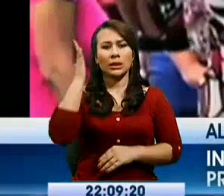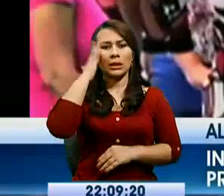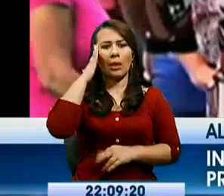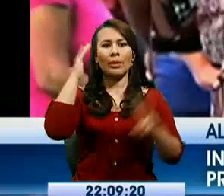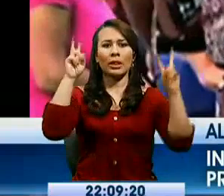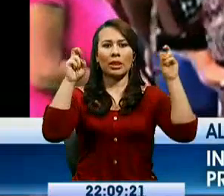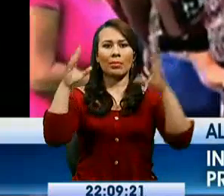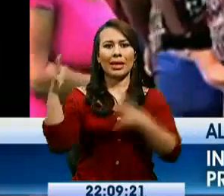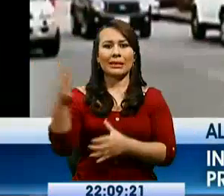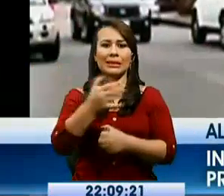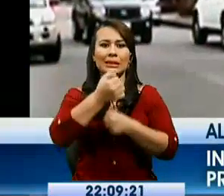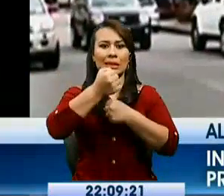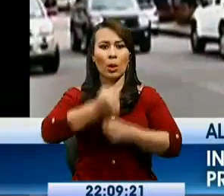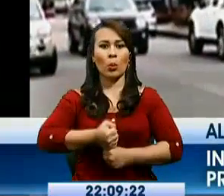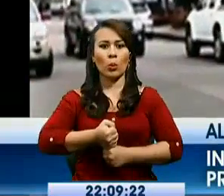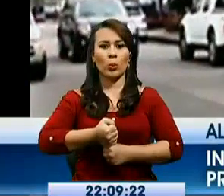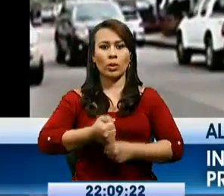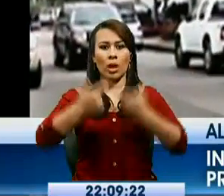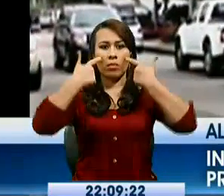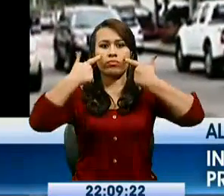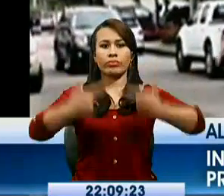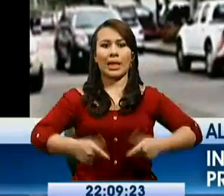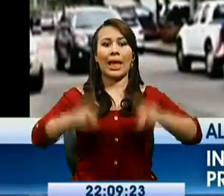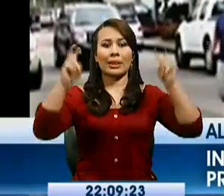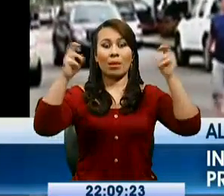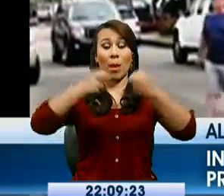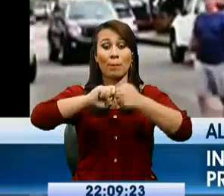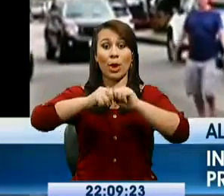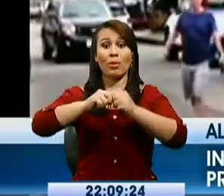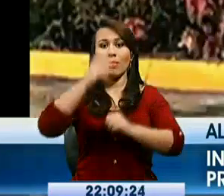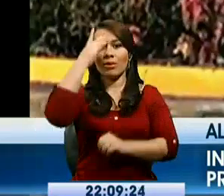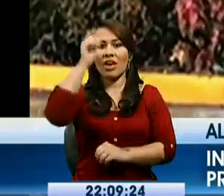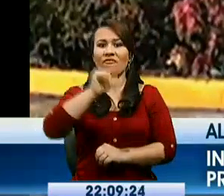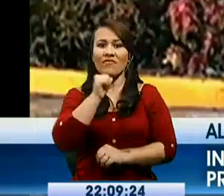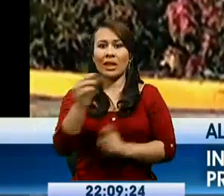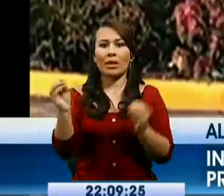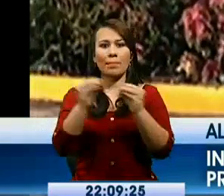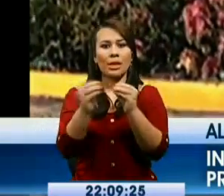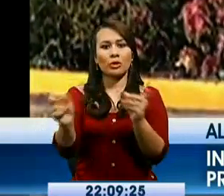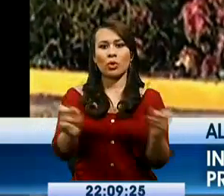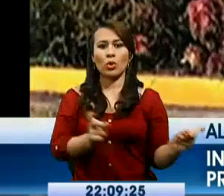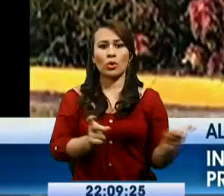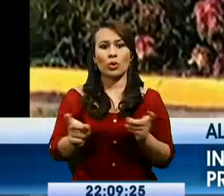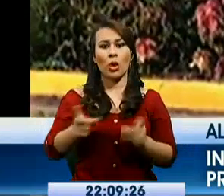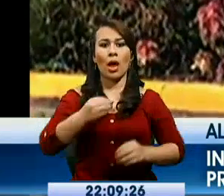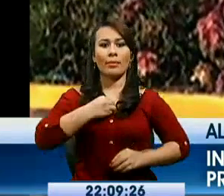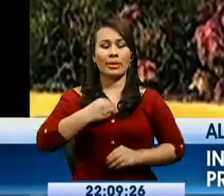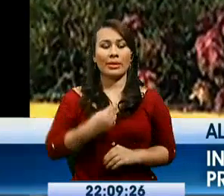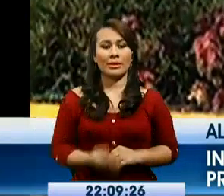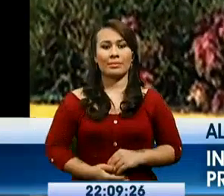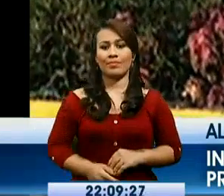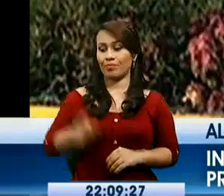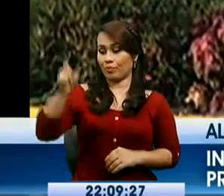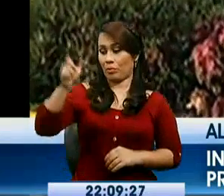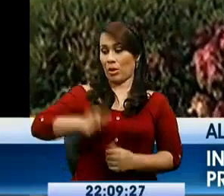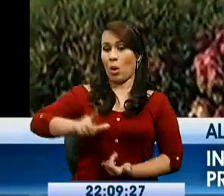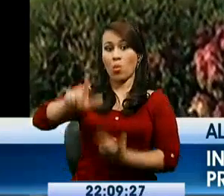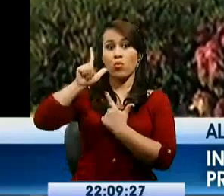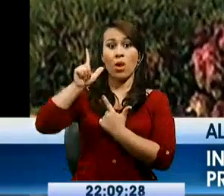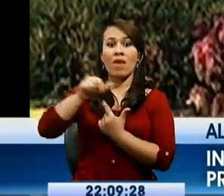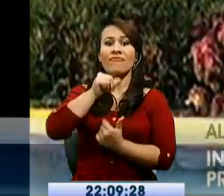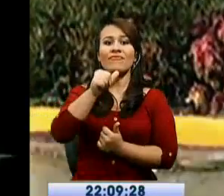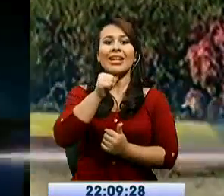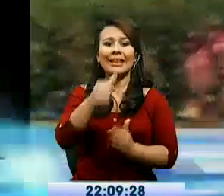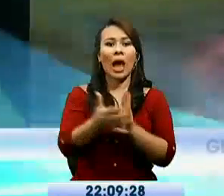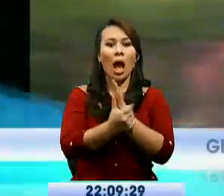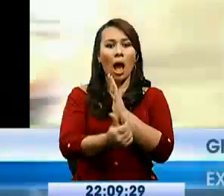han dado en ciudadelas cerradas han sido por cierto tipo de falencias, según indica. No han contratado al personal idóneo,